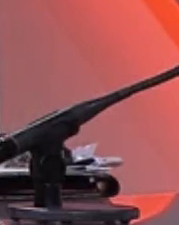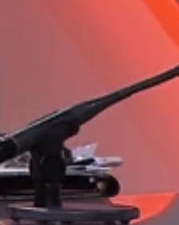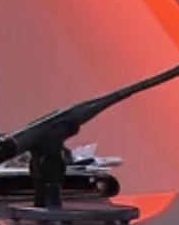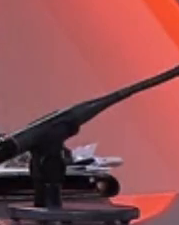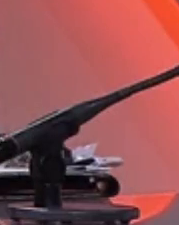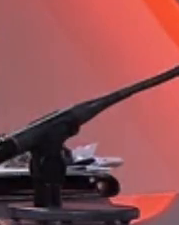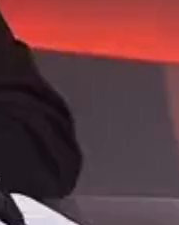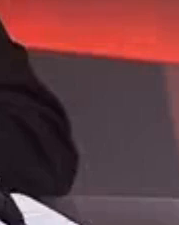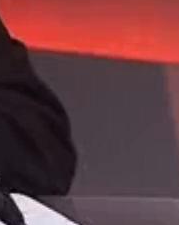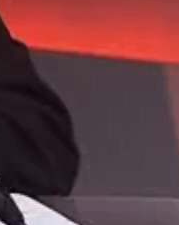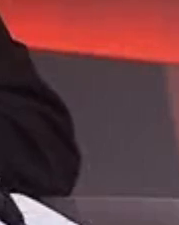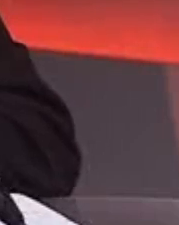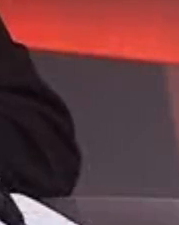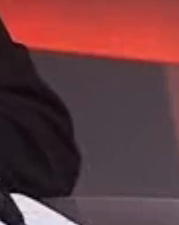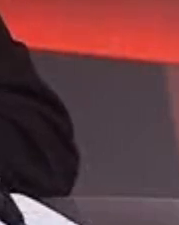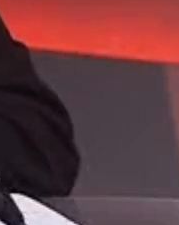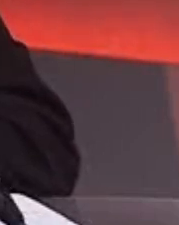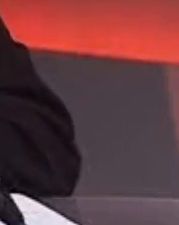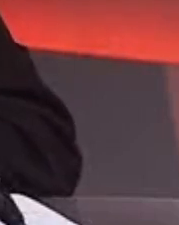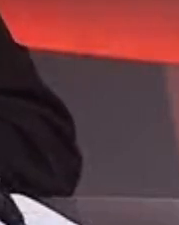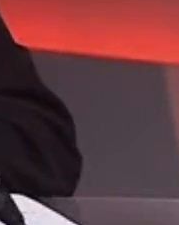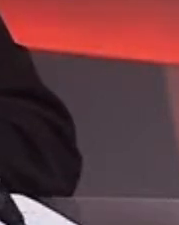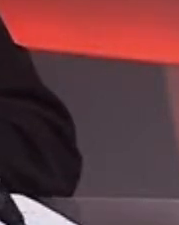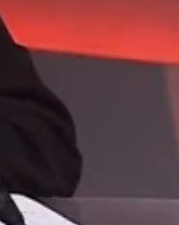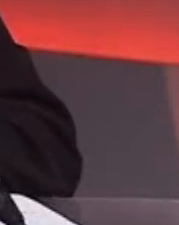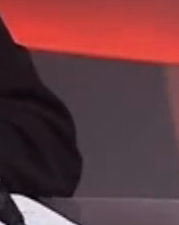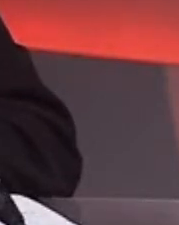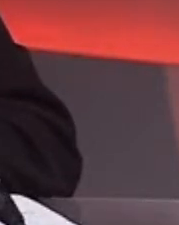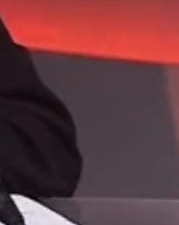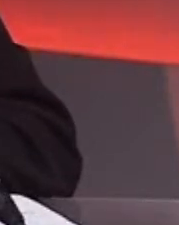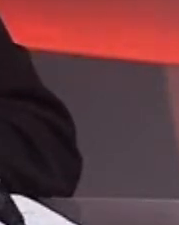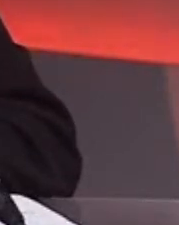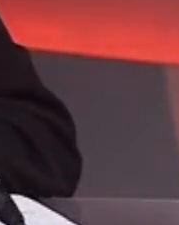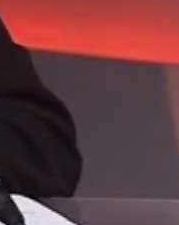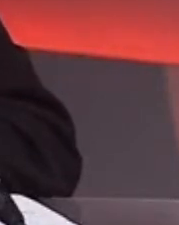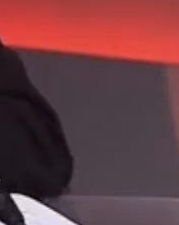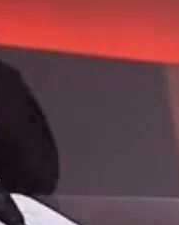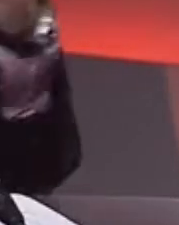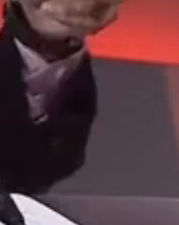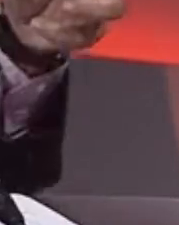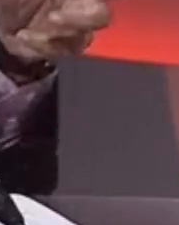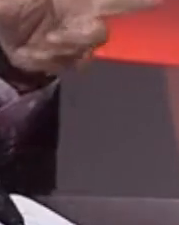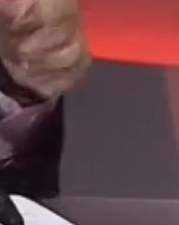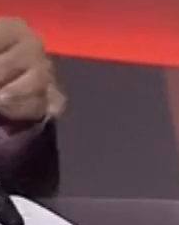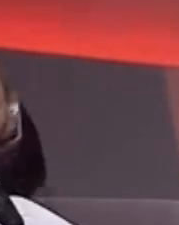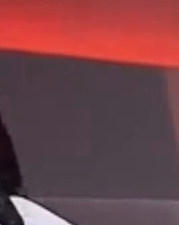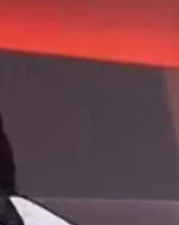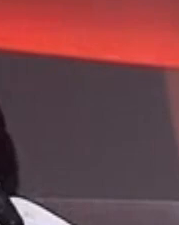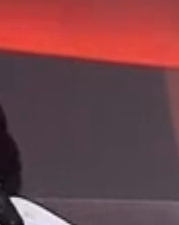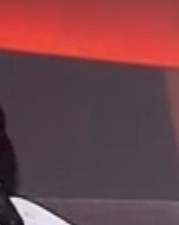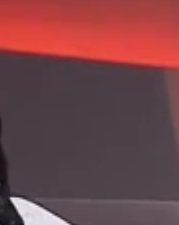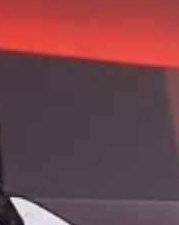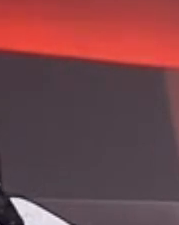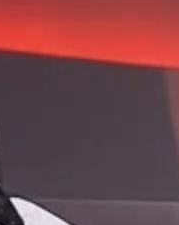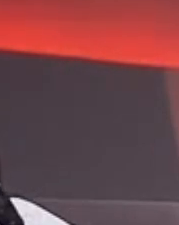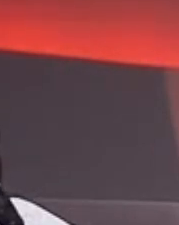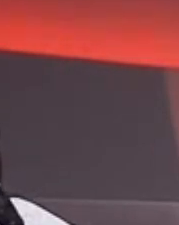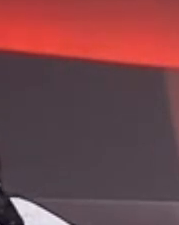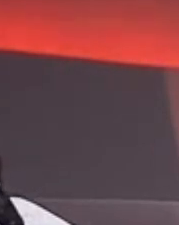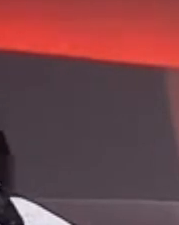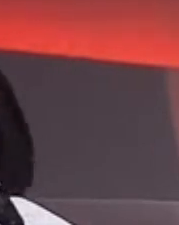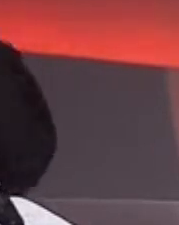presidente la verdadera cumbre será la que realicen los pueblos y no solamente bueno hay una visión también de que esto es una contracumbre